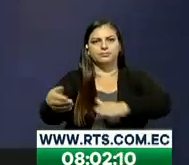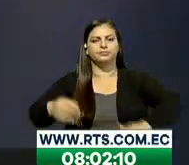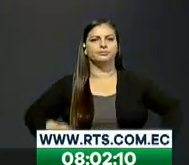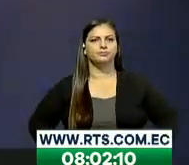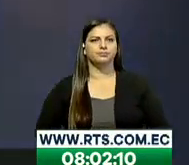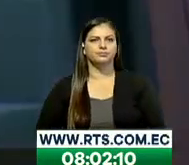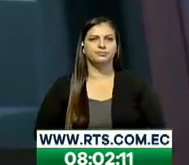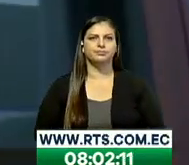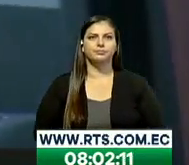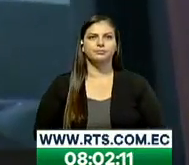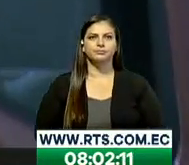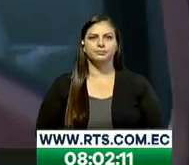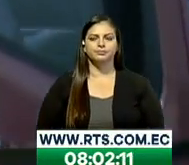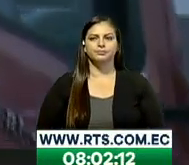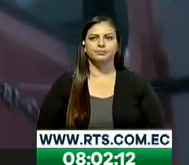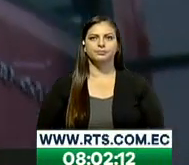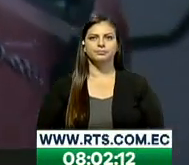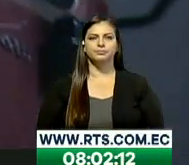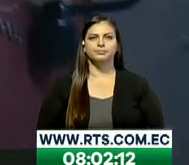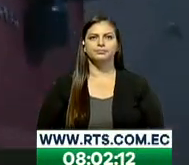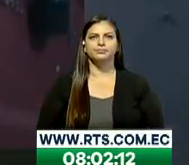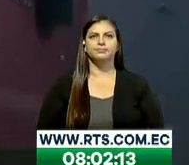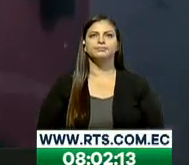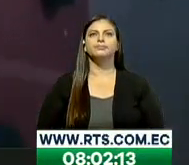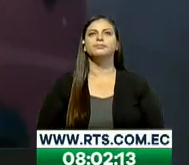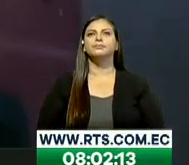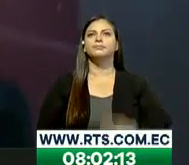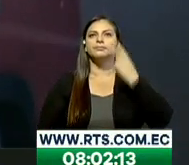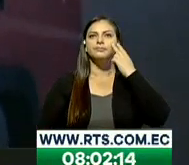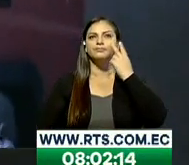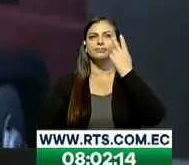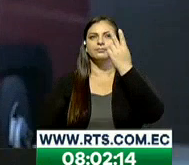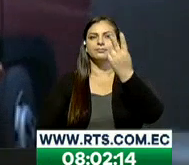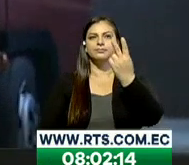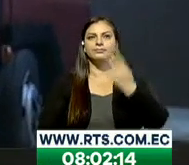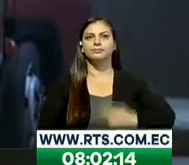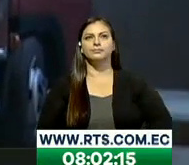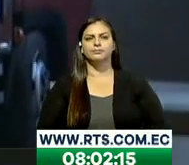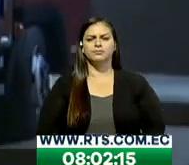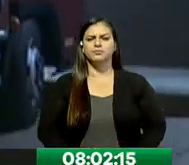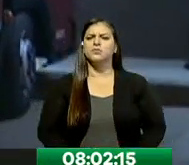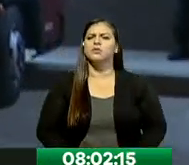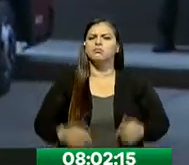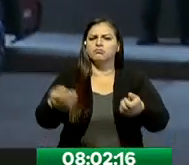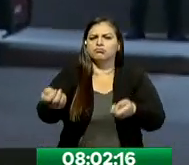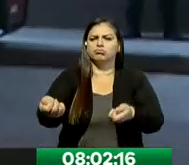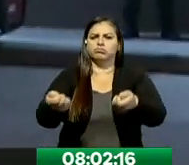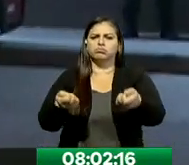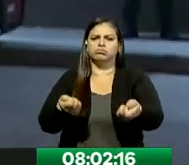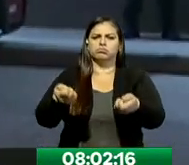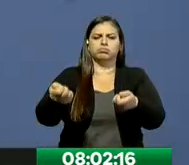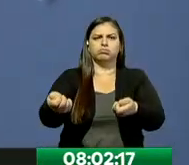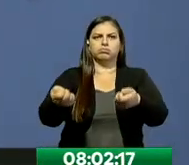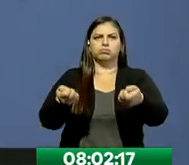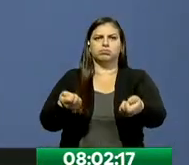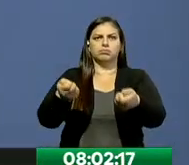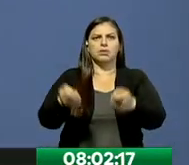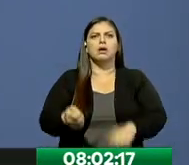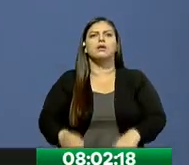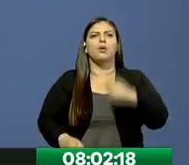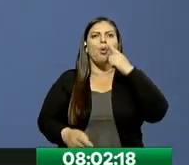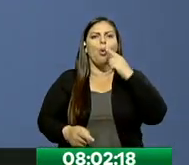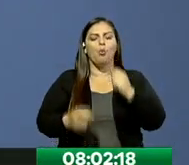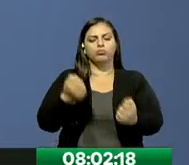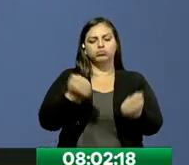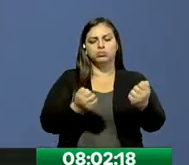Villamil Playas. La mujer se movilizaba en calidad de pasajera a bordo de este camión, cuando